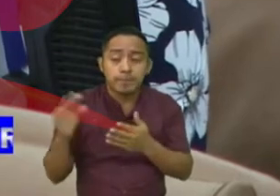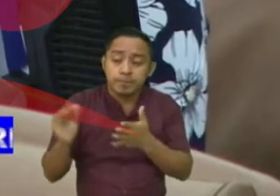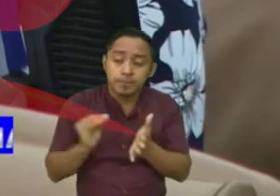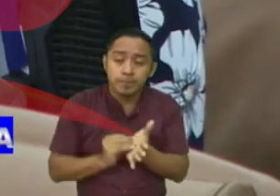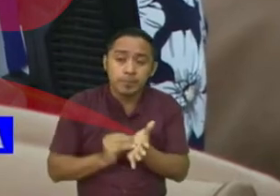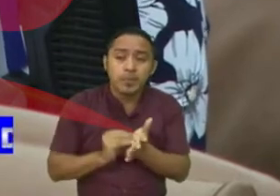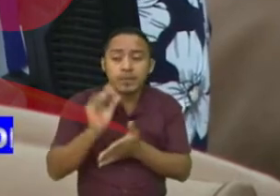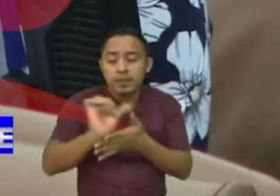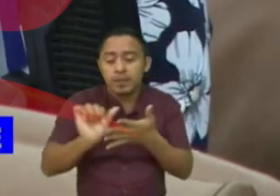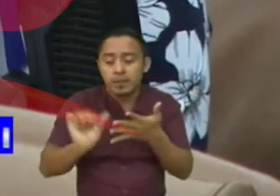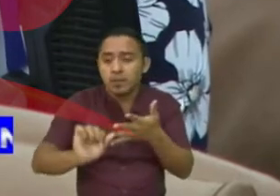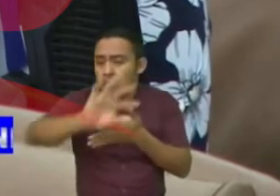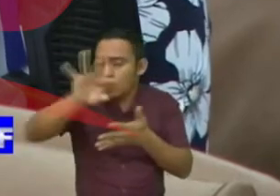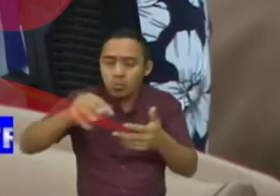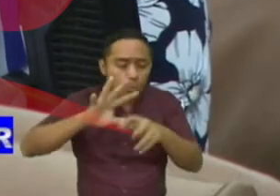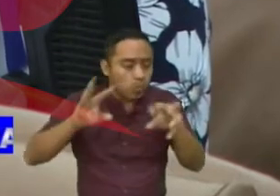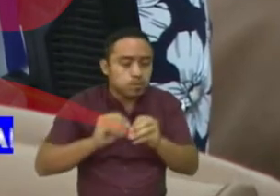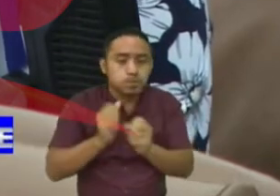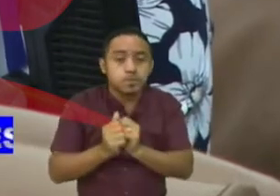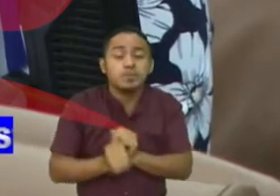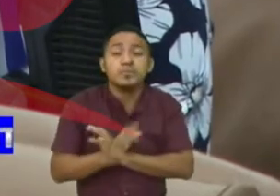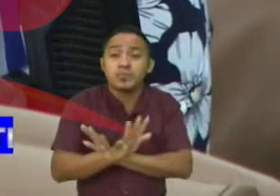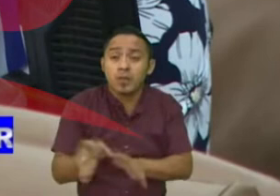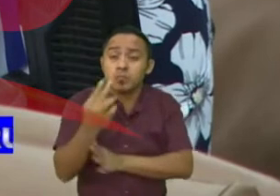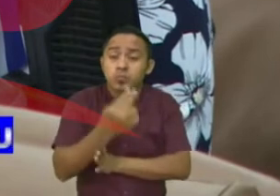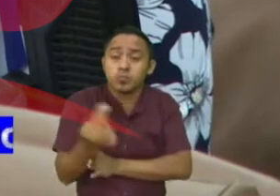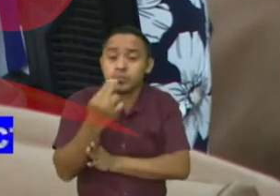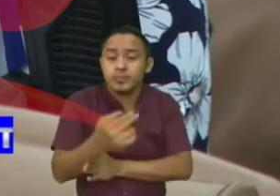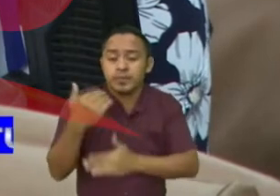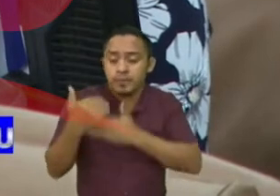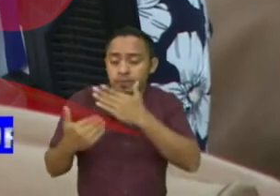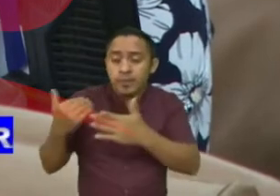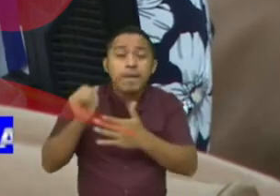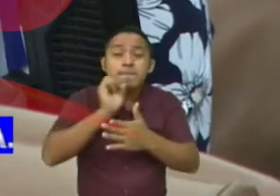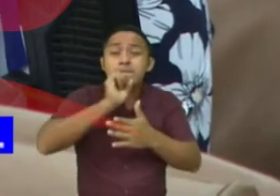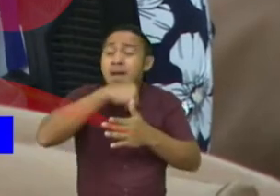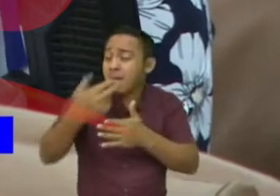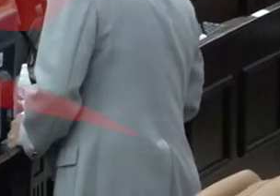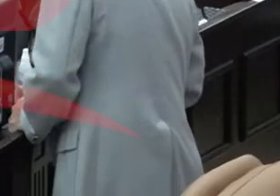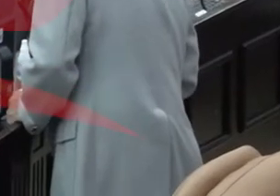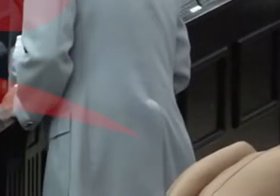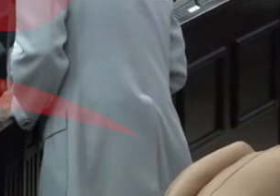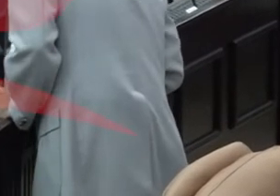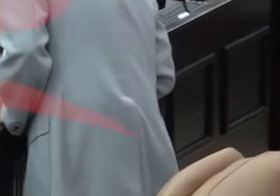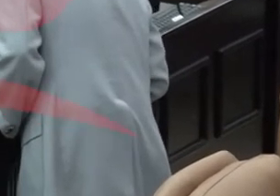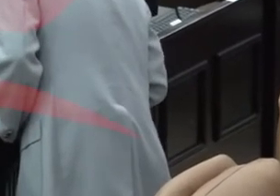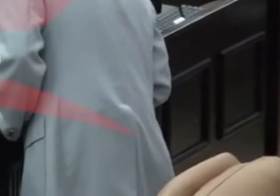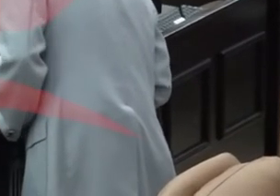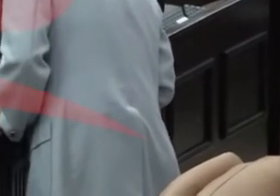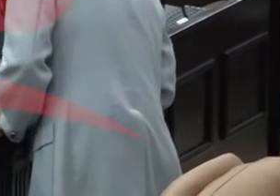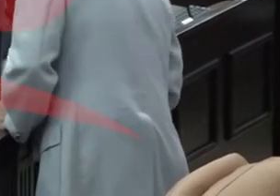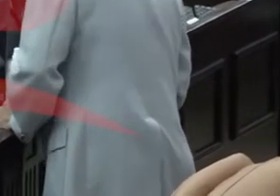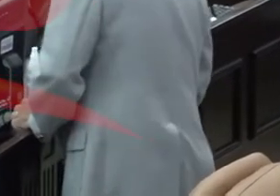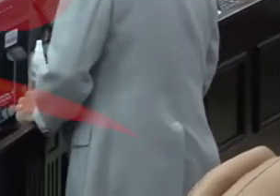cada artículo todas sus afectaciones, aplicándolas en orden cronológico desde la más antigua a la más reciente. Asimismo, aprobaron